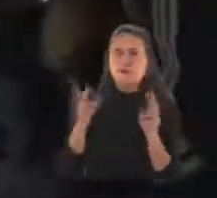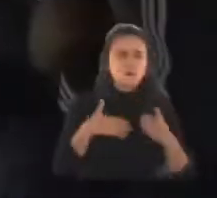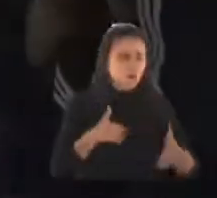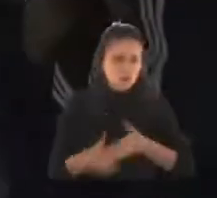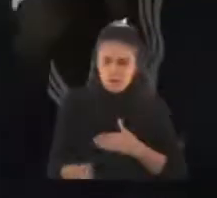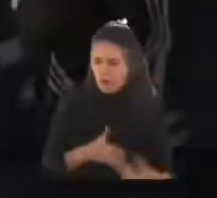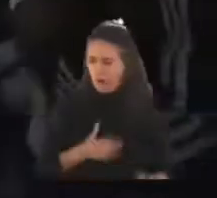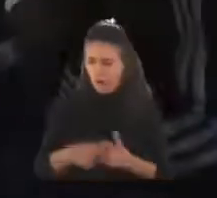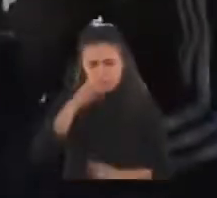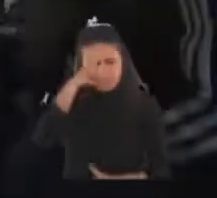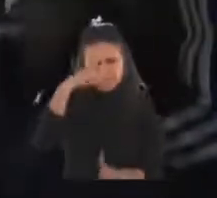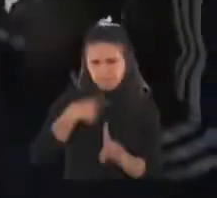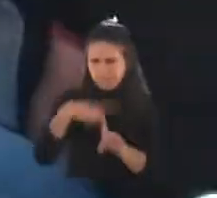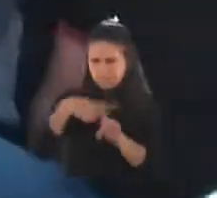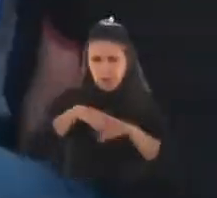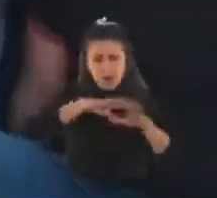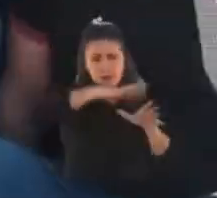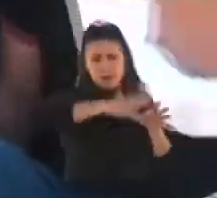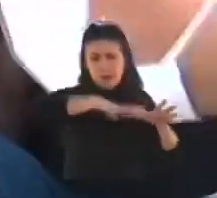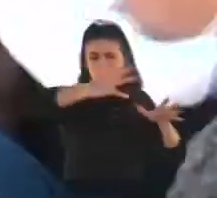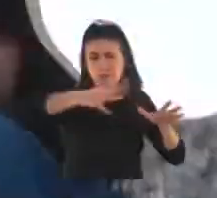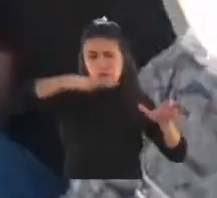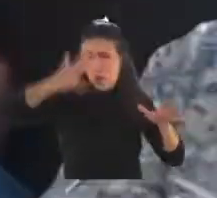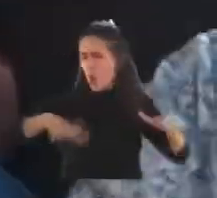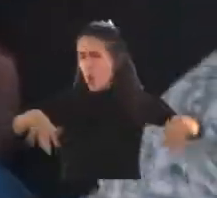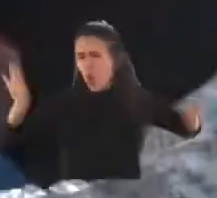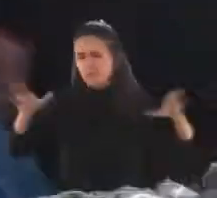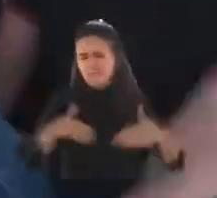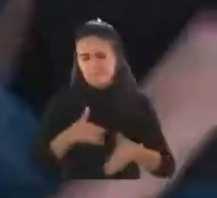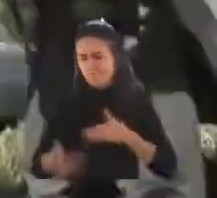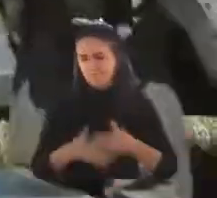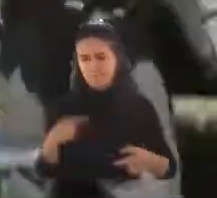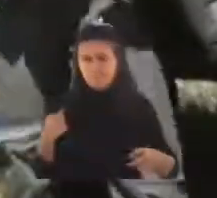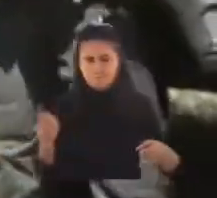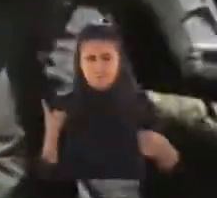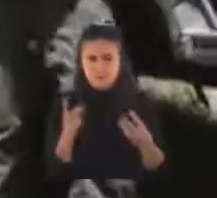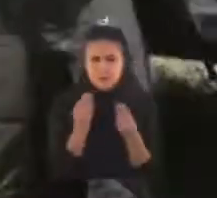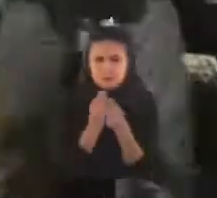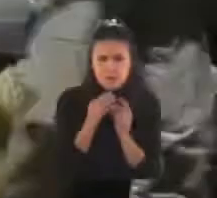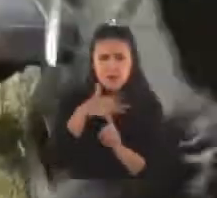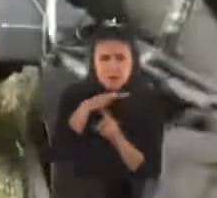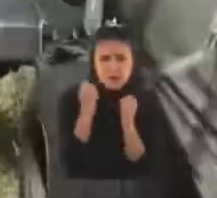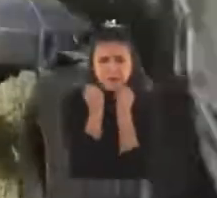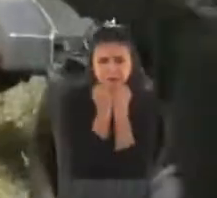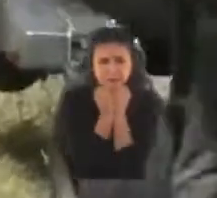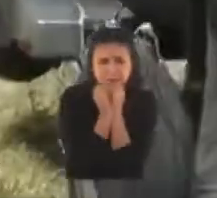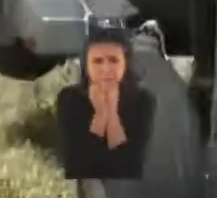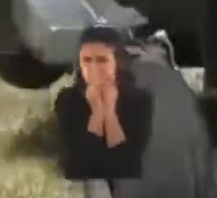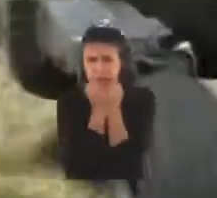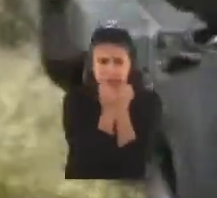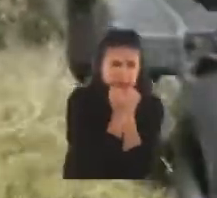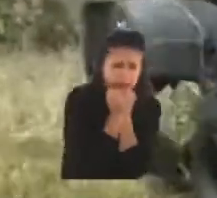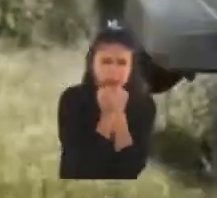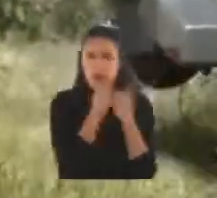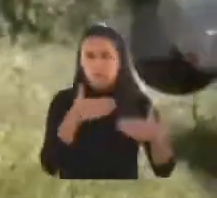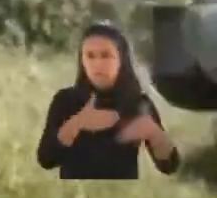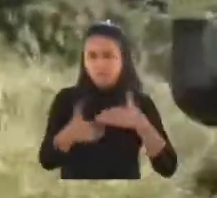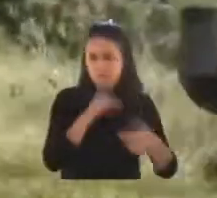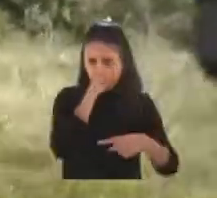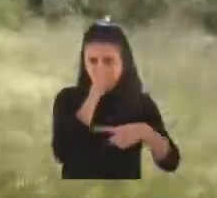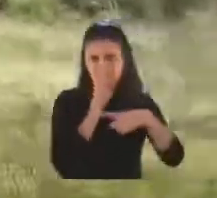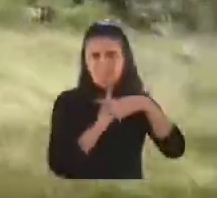difícil y montañosa geografía antioqueña o estar estrechos y amontonados en el helicóptero aquí lo que prevalece es